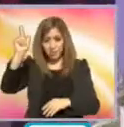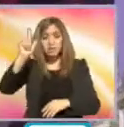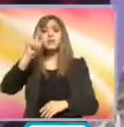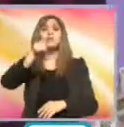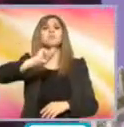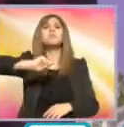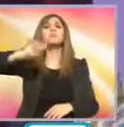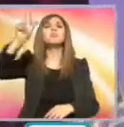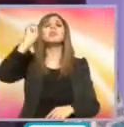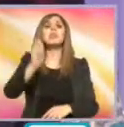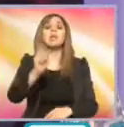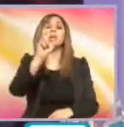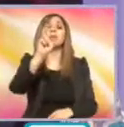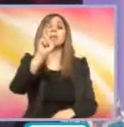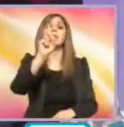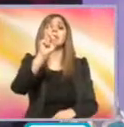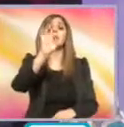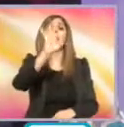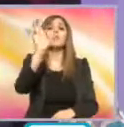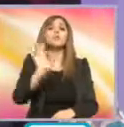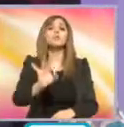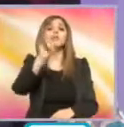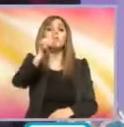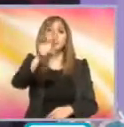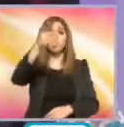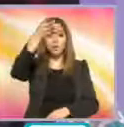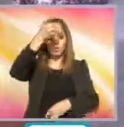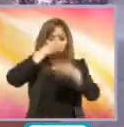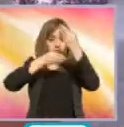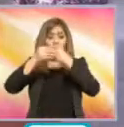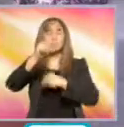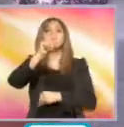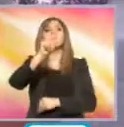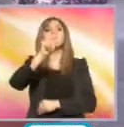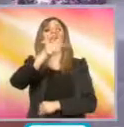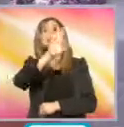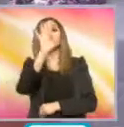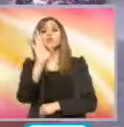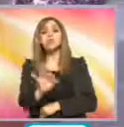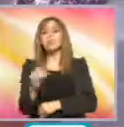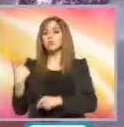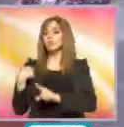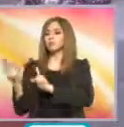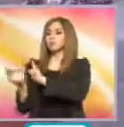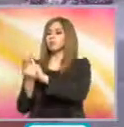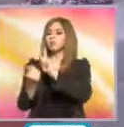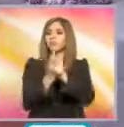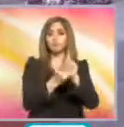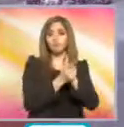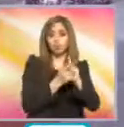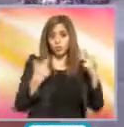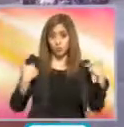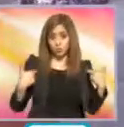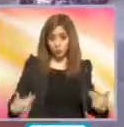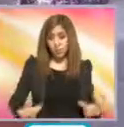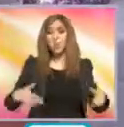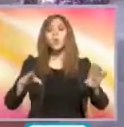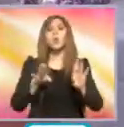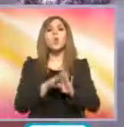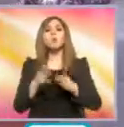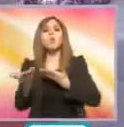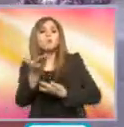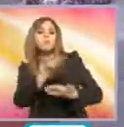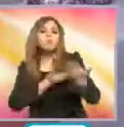en la vida, el 30% es tus conocimientos y el Claro. 70% las relaciones humanas. ¿Y cómo los apliques? ¿Y ¿Con cómo quién los las aplicas, aplicas? no? Que, ¿Cómo que las sí es